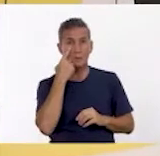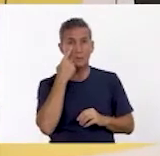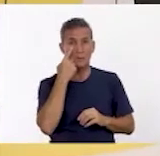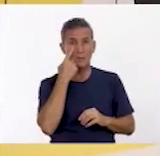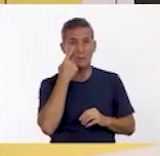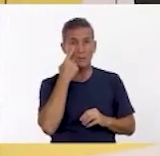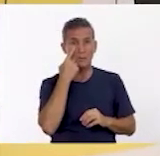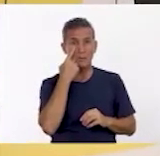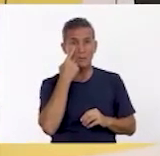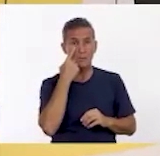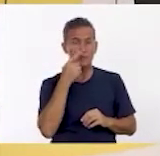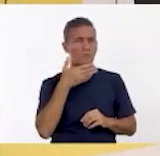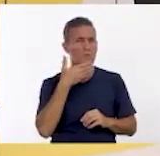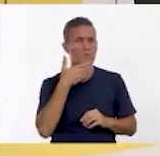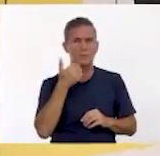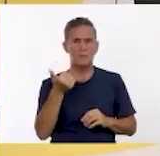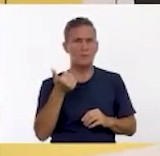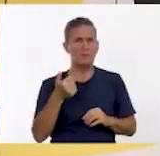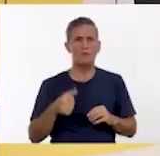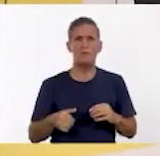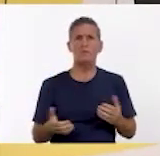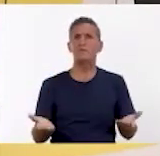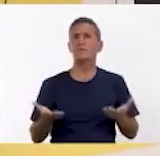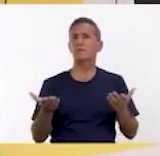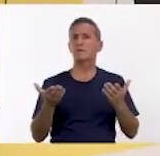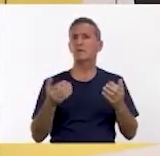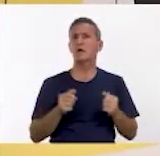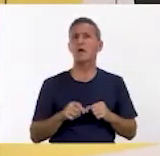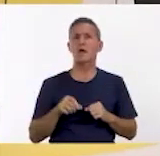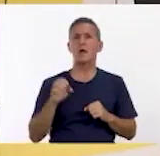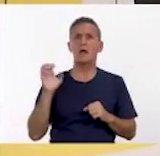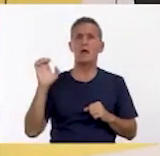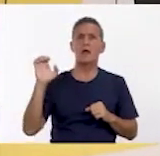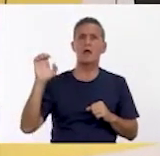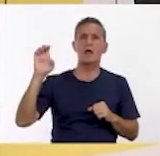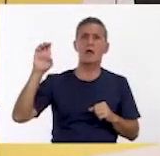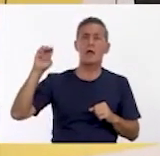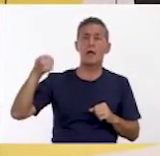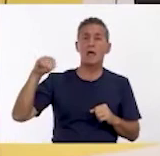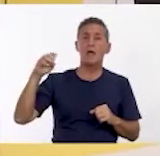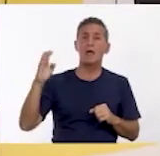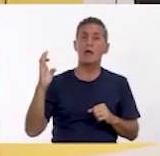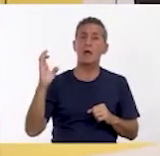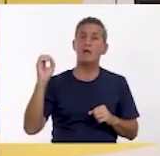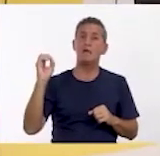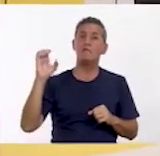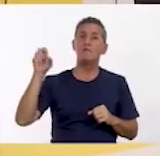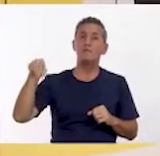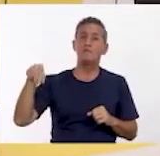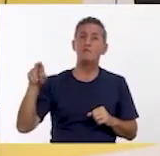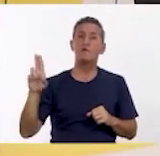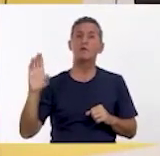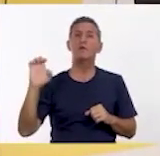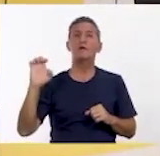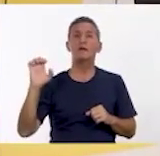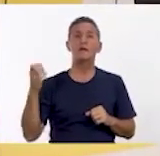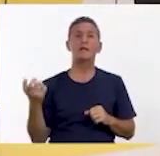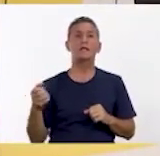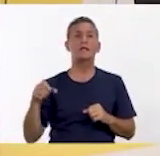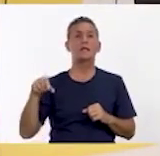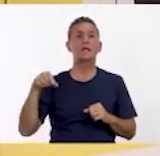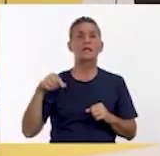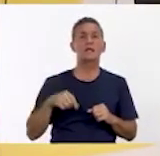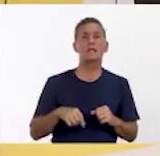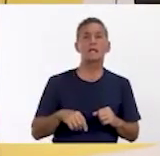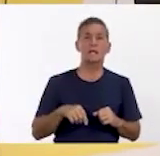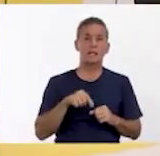es muy fácil desarrollar el enfoque de género, cuando vemos que entre los países desarrollados y subdesarrollados hay una trata de personas con tremenda